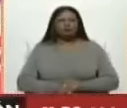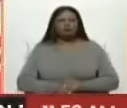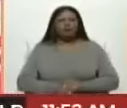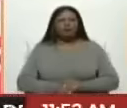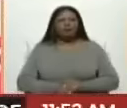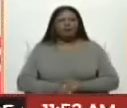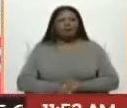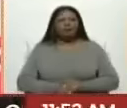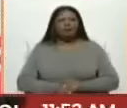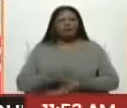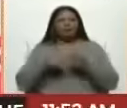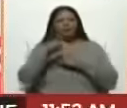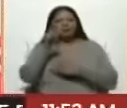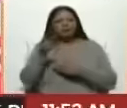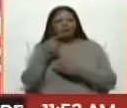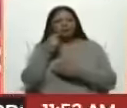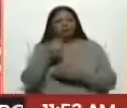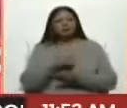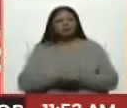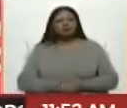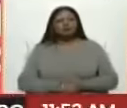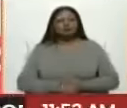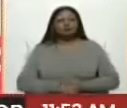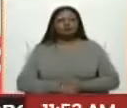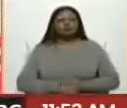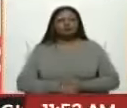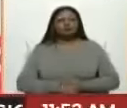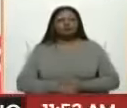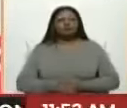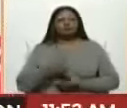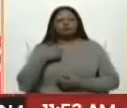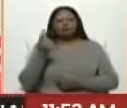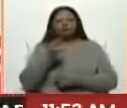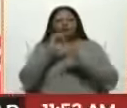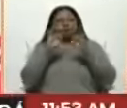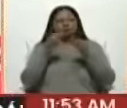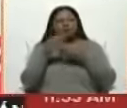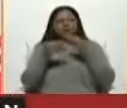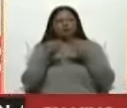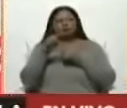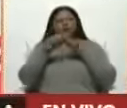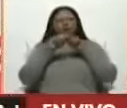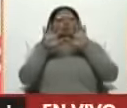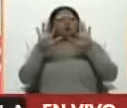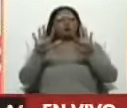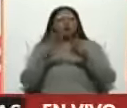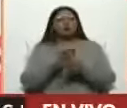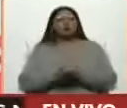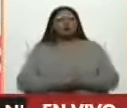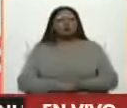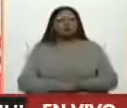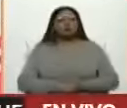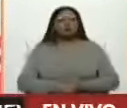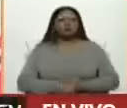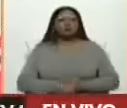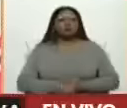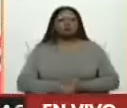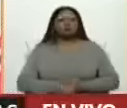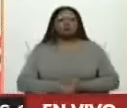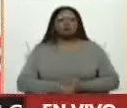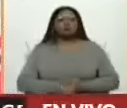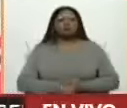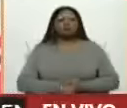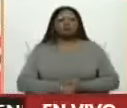Metí uno, una persona me dijo, yo traté de hacerme uno por 10. Tres